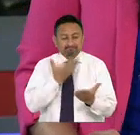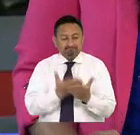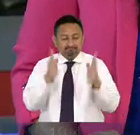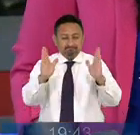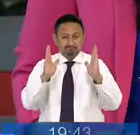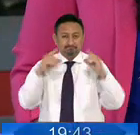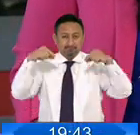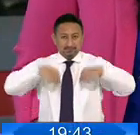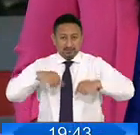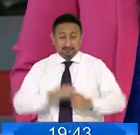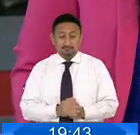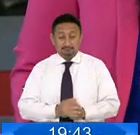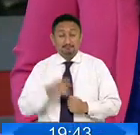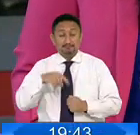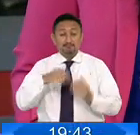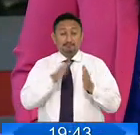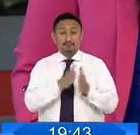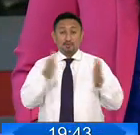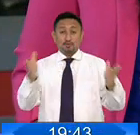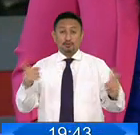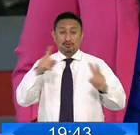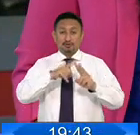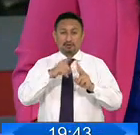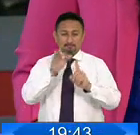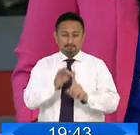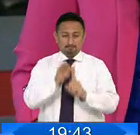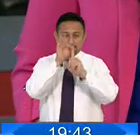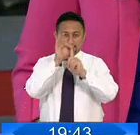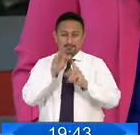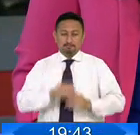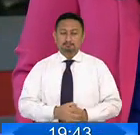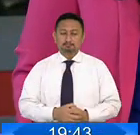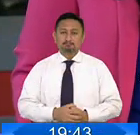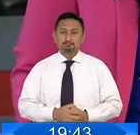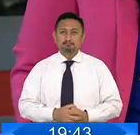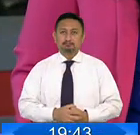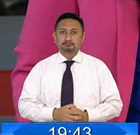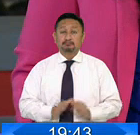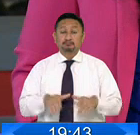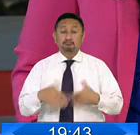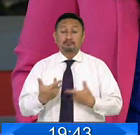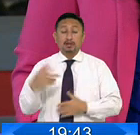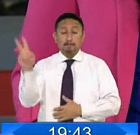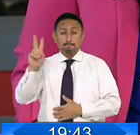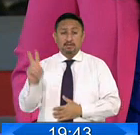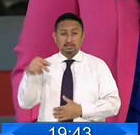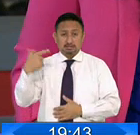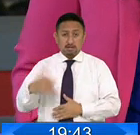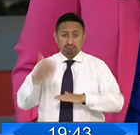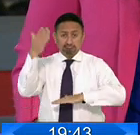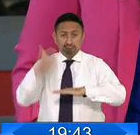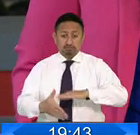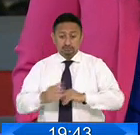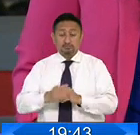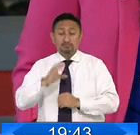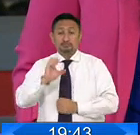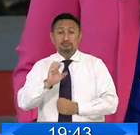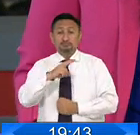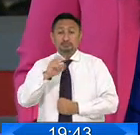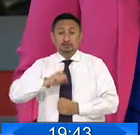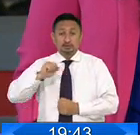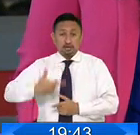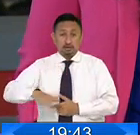Gracias por seguir en nuestra sintonía. Esta es la emisión estelar del Comercio TV. Este viernes se cumple el plazo del Consejo Nacional Electoral